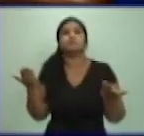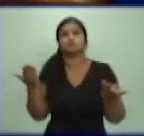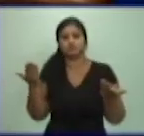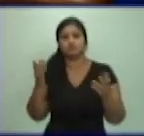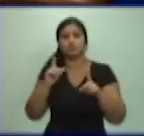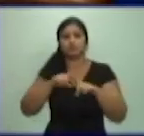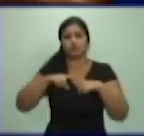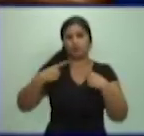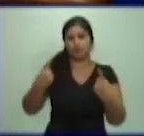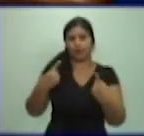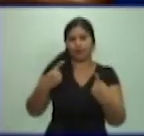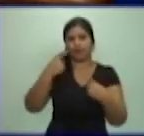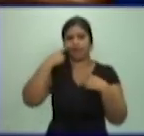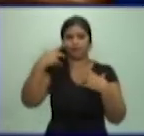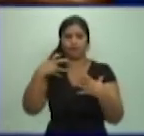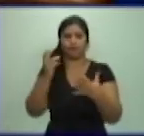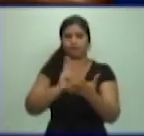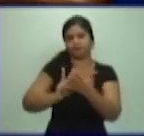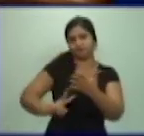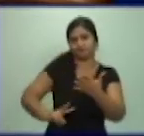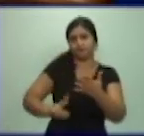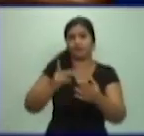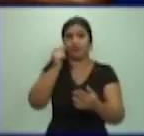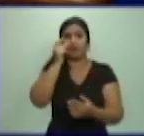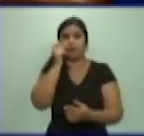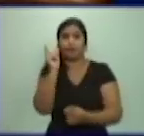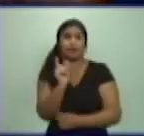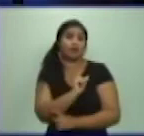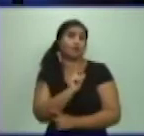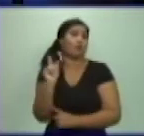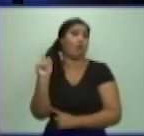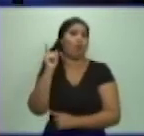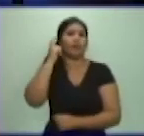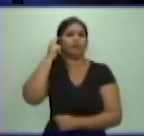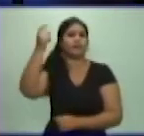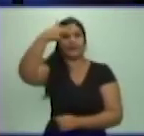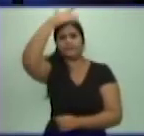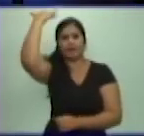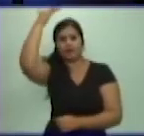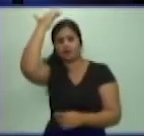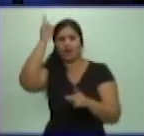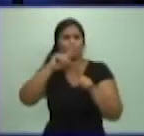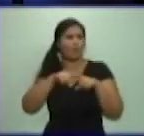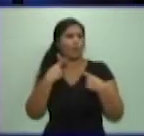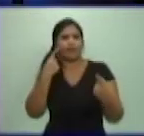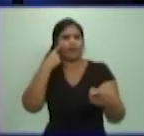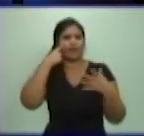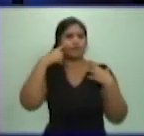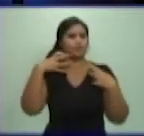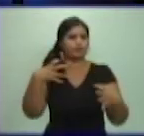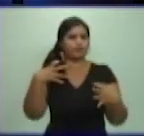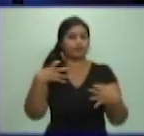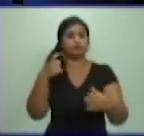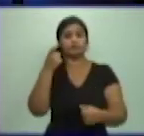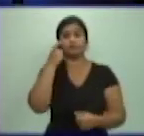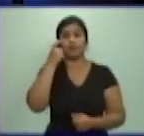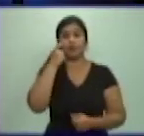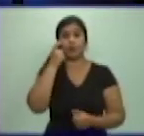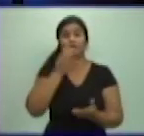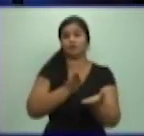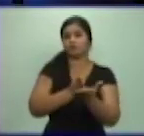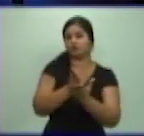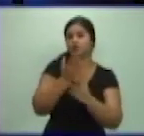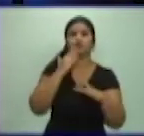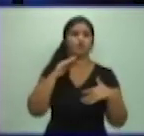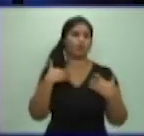lectura? El hombre no puede calcularlo. Veamos entonces ahora cómo les quedó la colocación